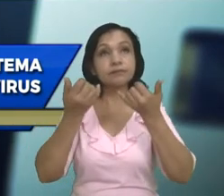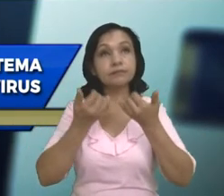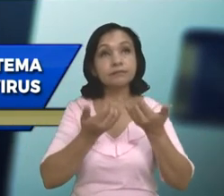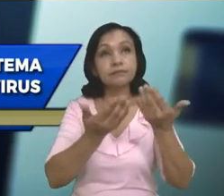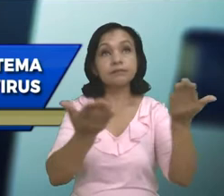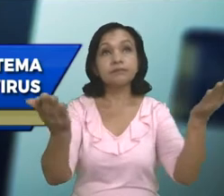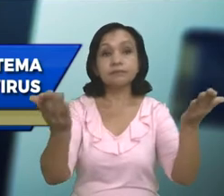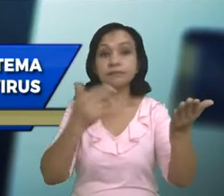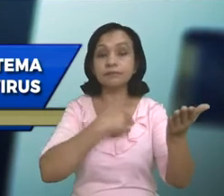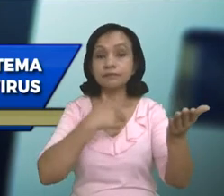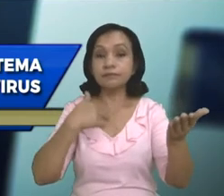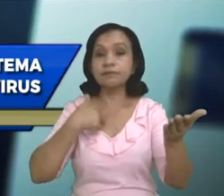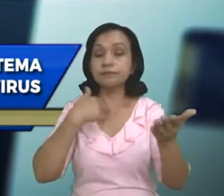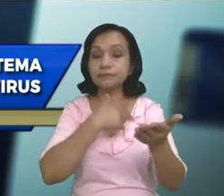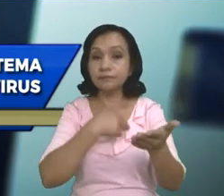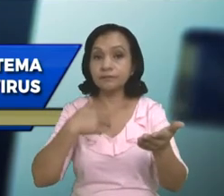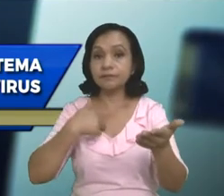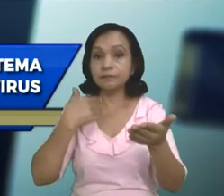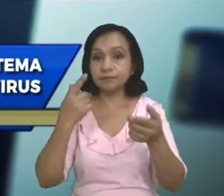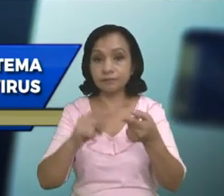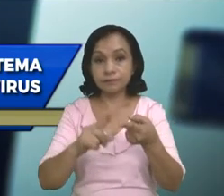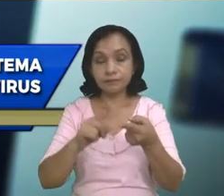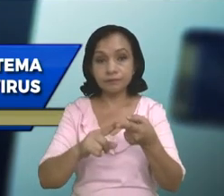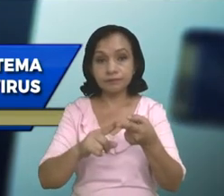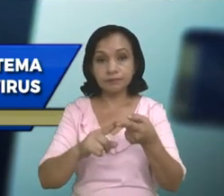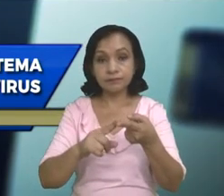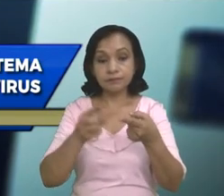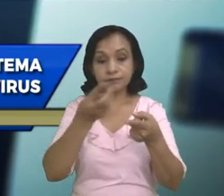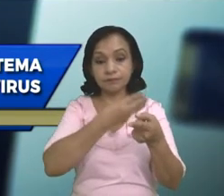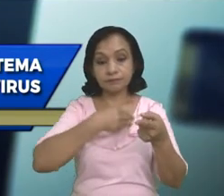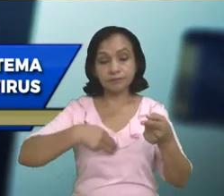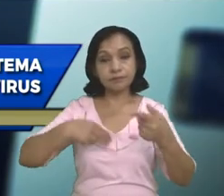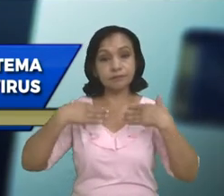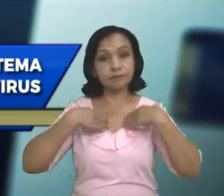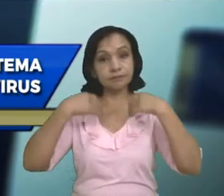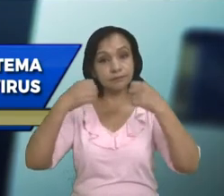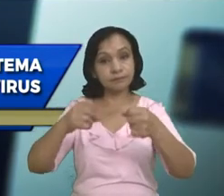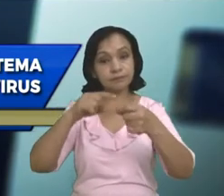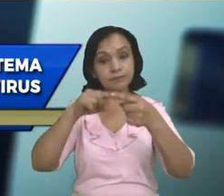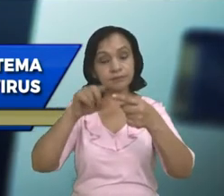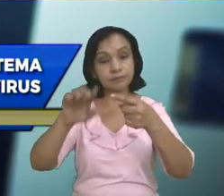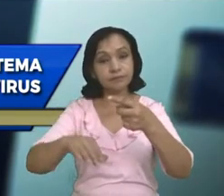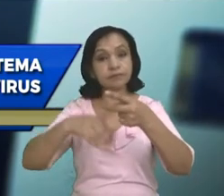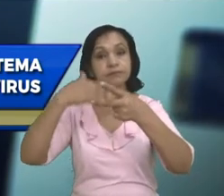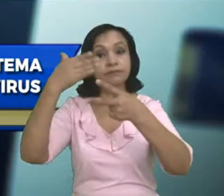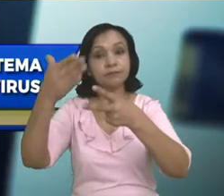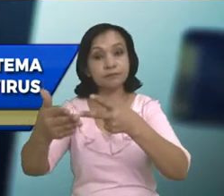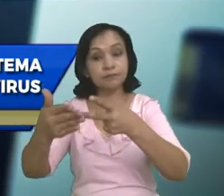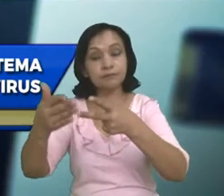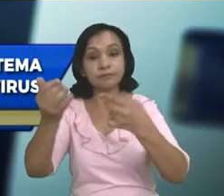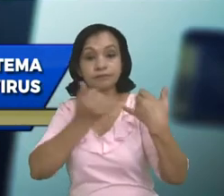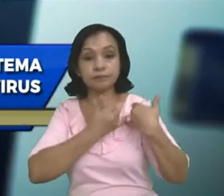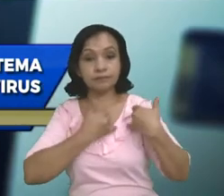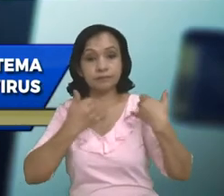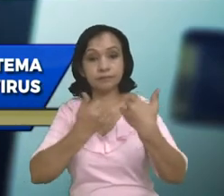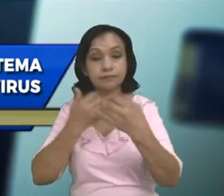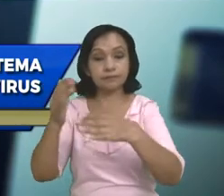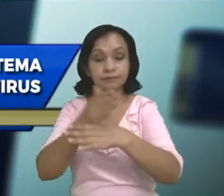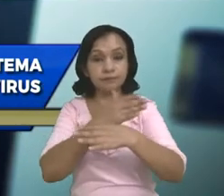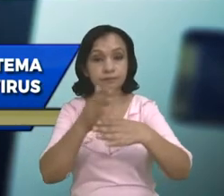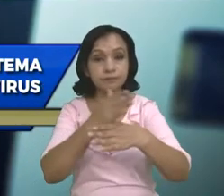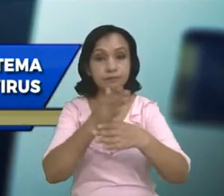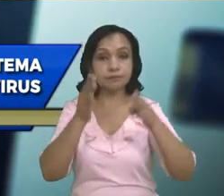que se están haciendo en principio dentro del ministerio de salud mismo pero posteriormente también las instituciones que brindan un